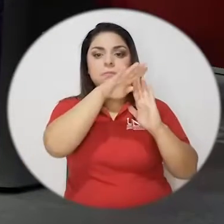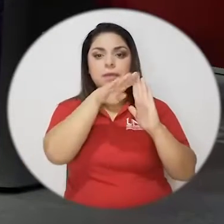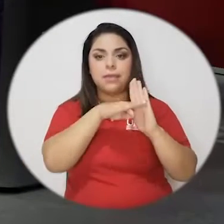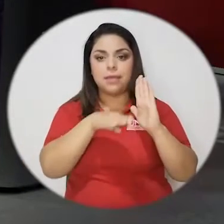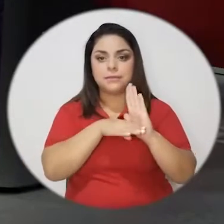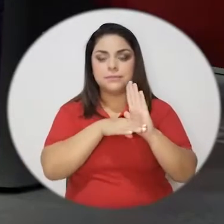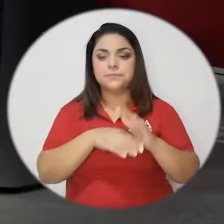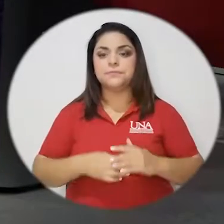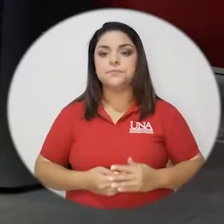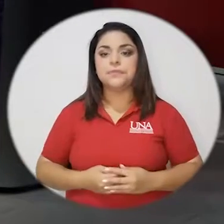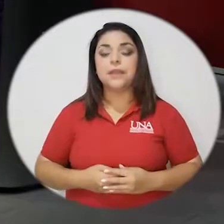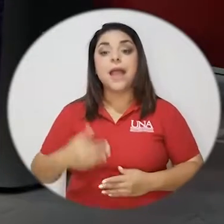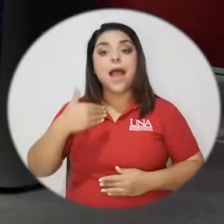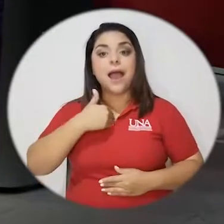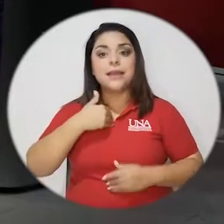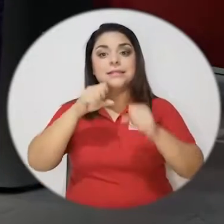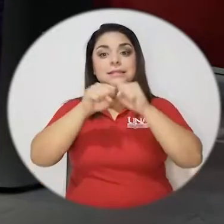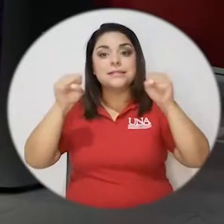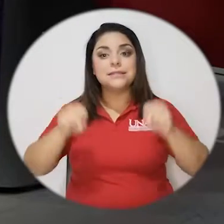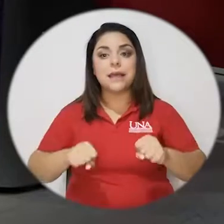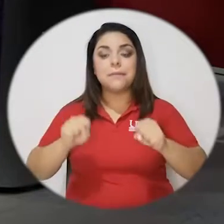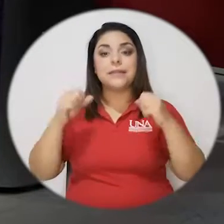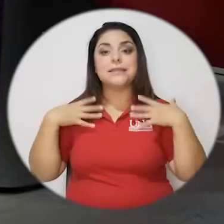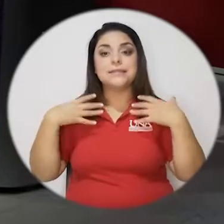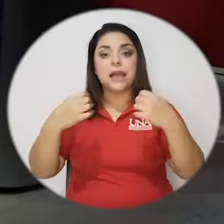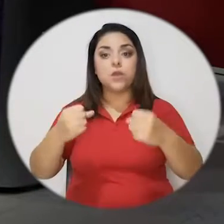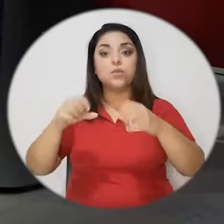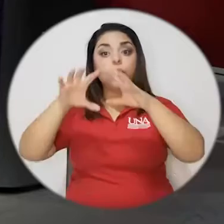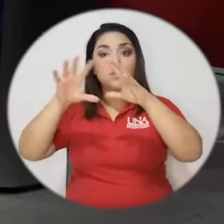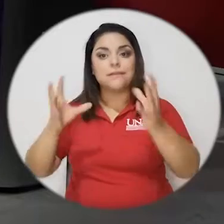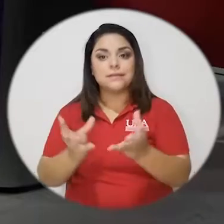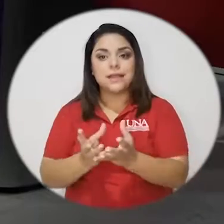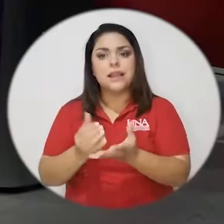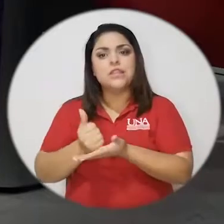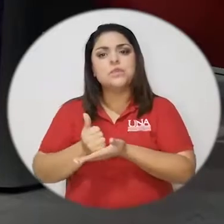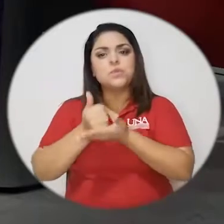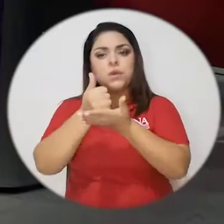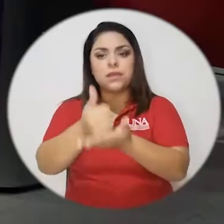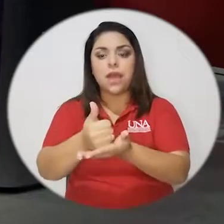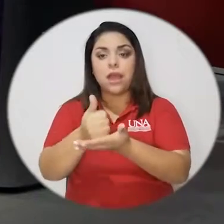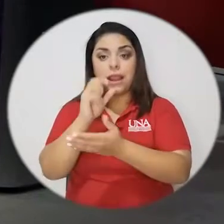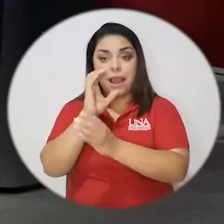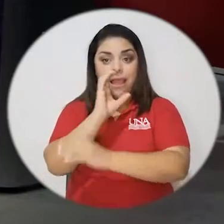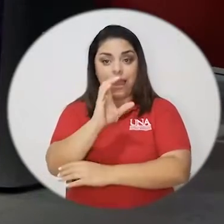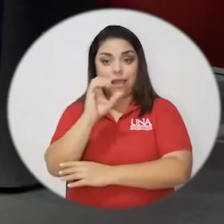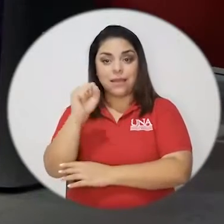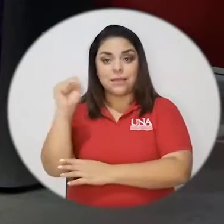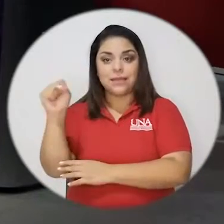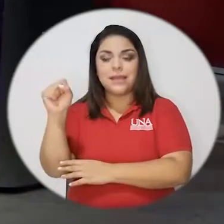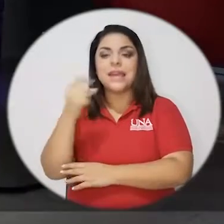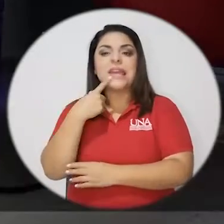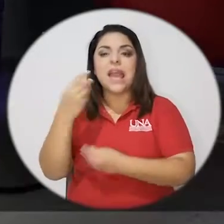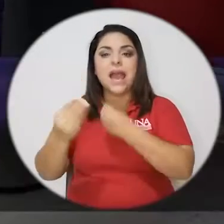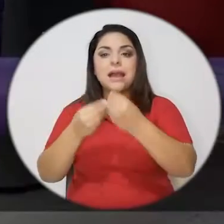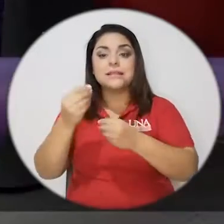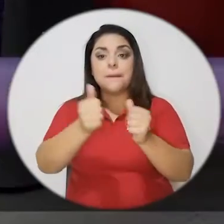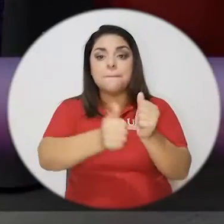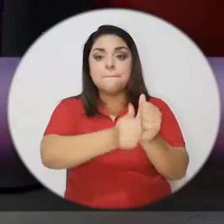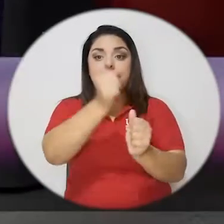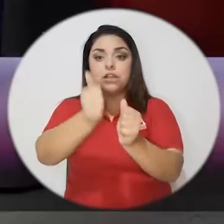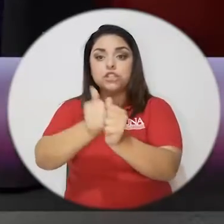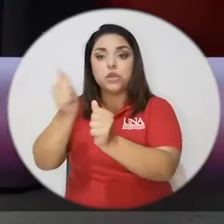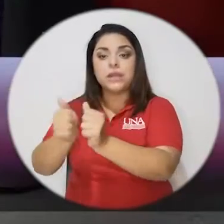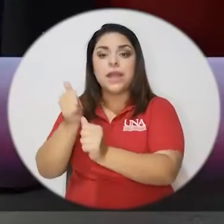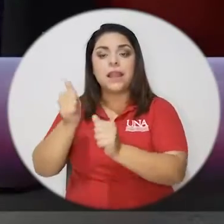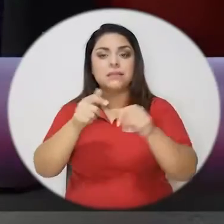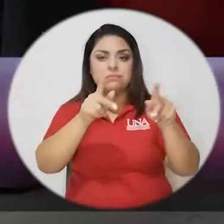universal y solidario por parte de la Caja de Seguro Social que hace que la mayoría de nosotros, si tenemos enfermedades crónicas, estemos más